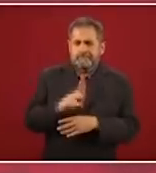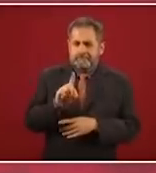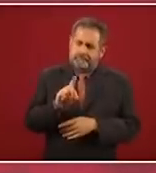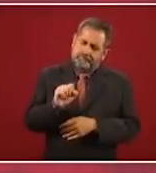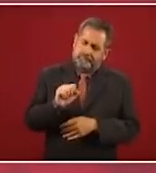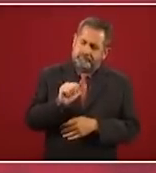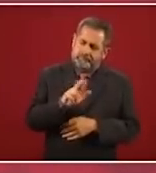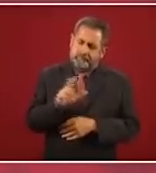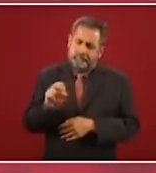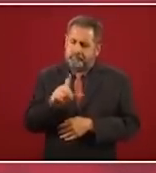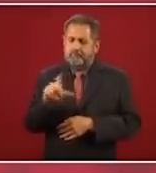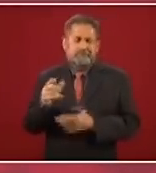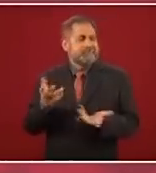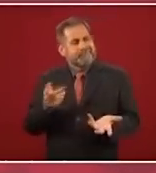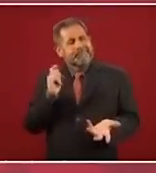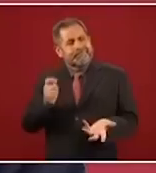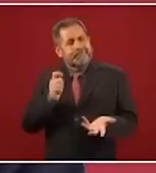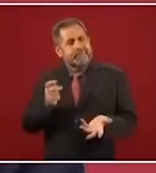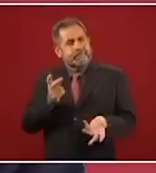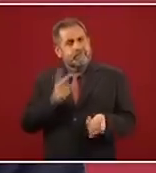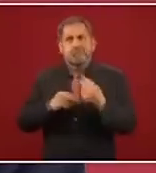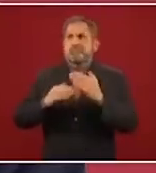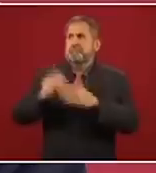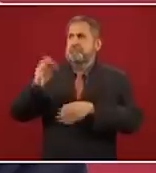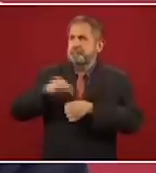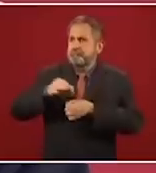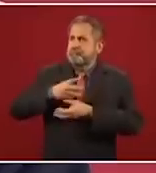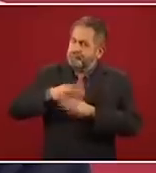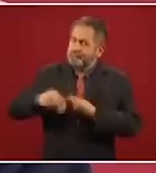desarrollo, es